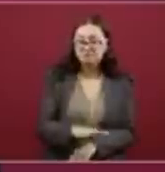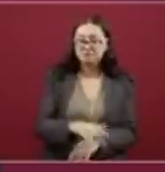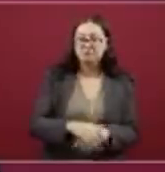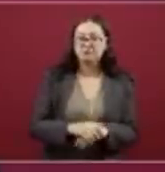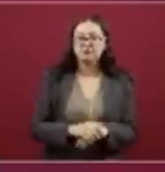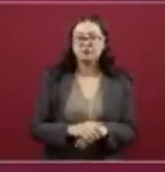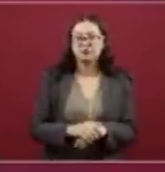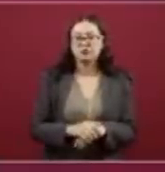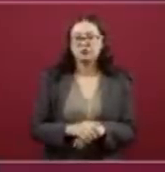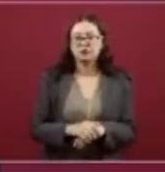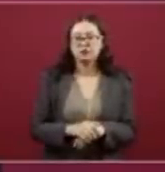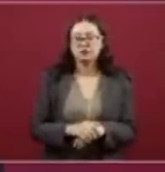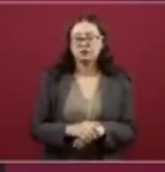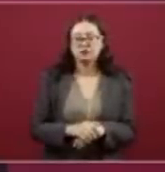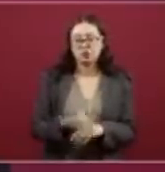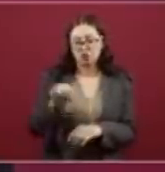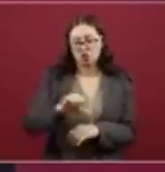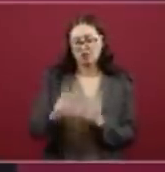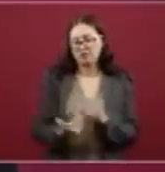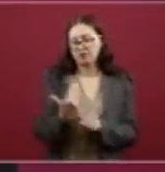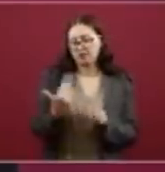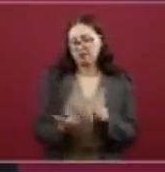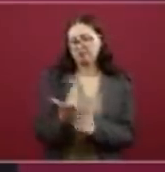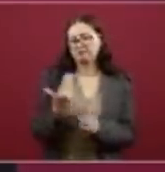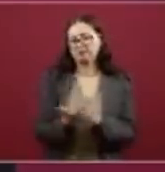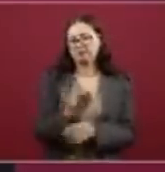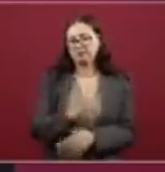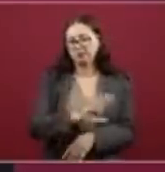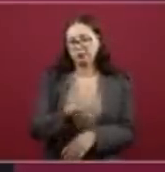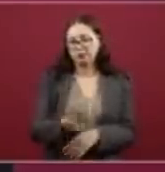en la madrugada de hoy.